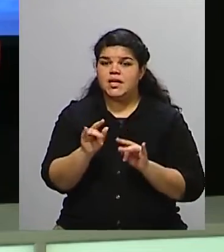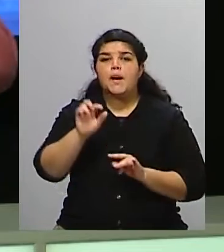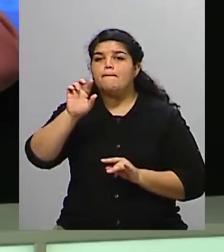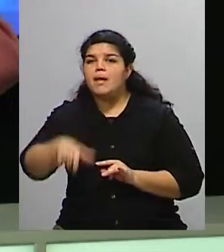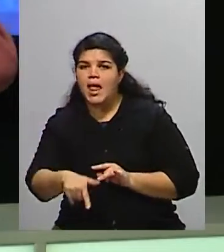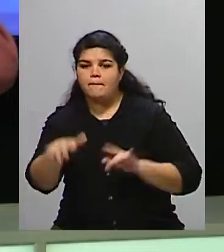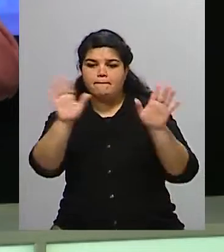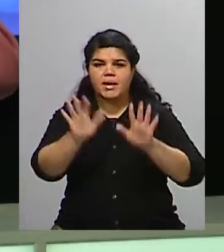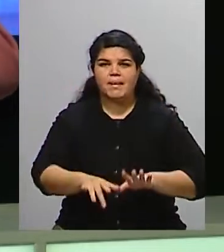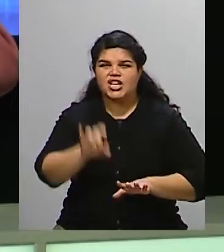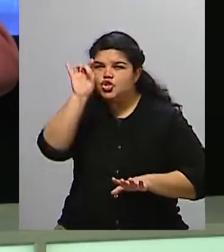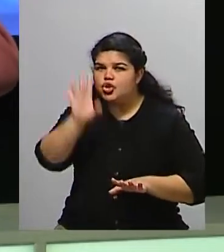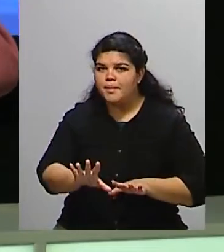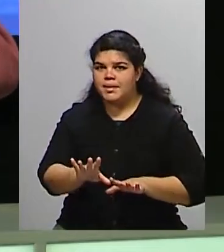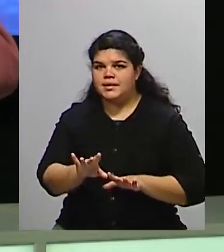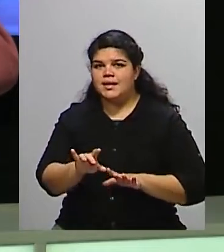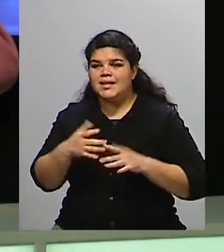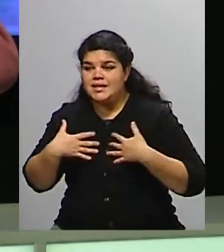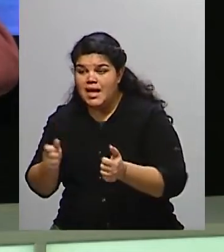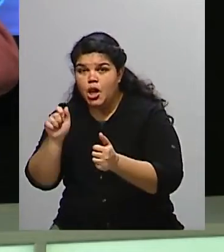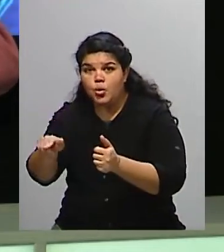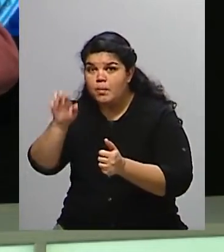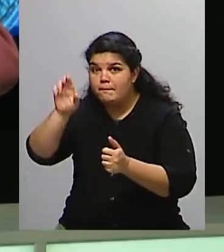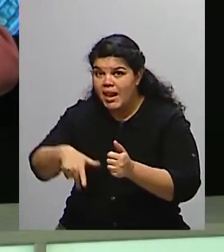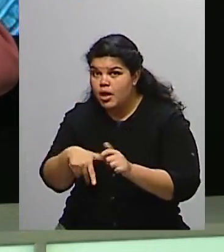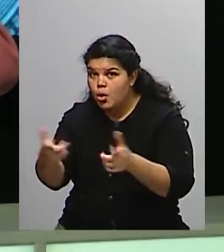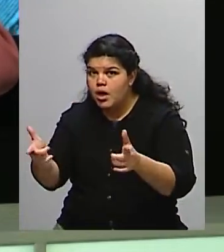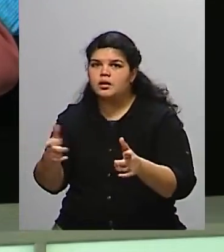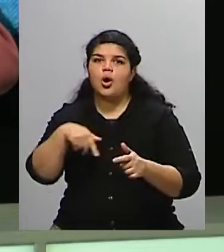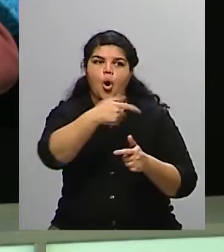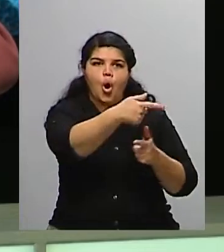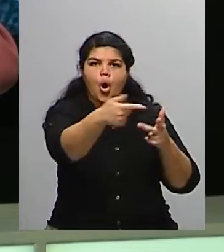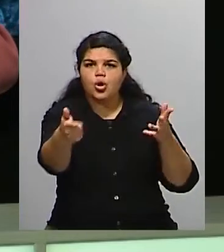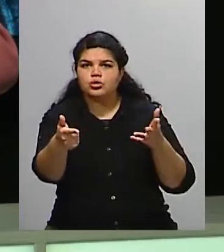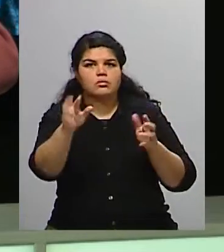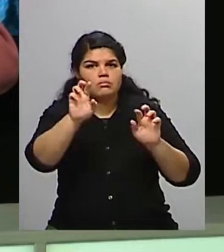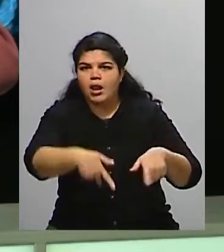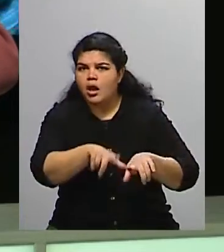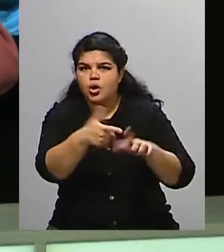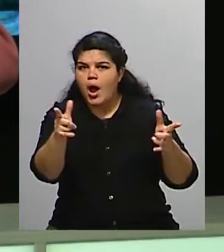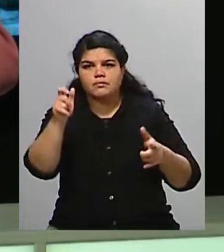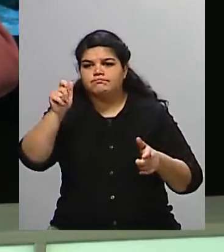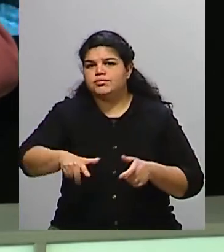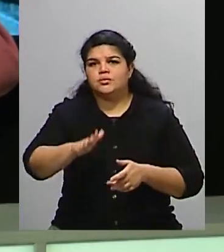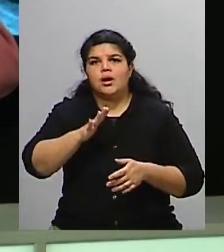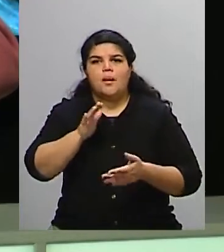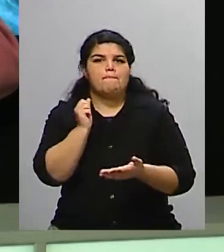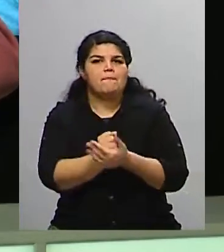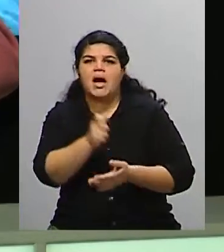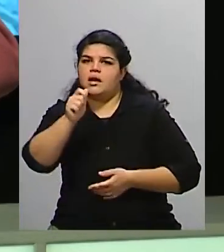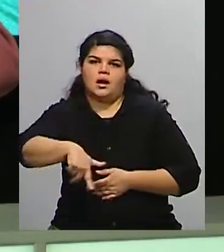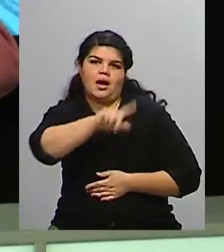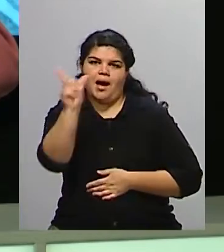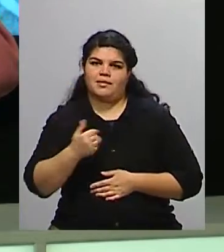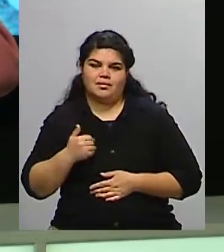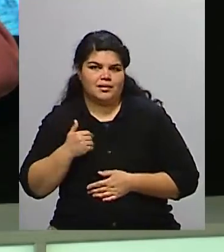muchos aspectos. Claro. Eso por un lado. Por otro lado, la particularidad que tiene la salud, que los proyectos de salud, por lo menos los que yo he participado y los que he sido parte de